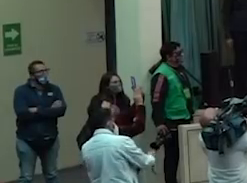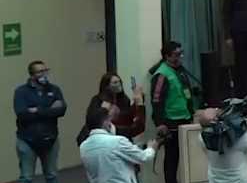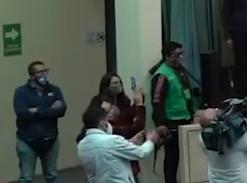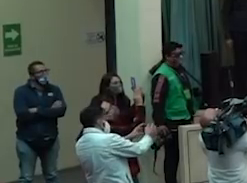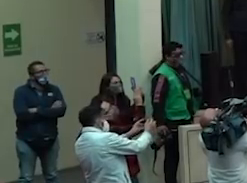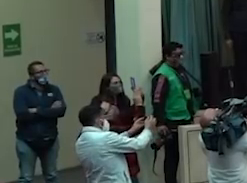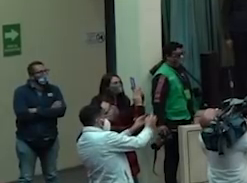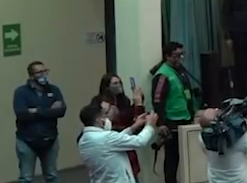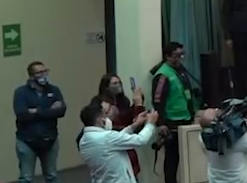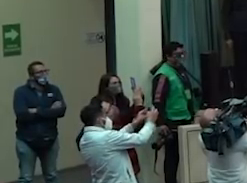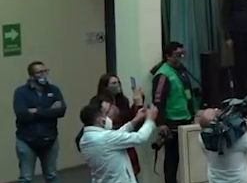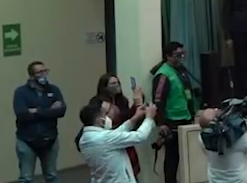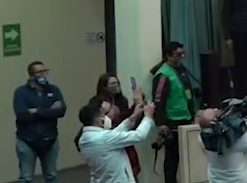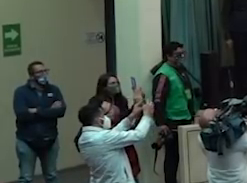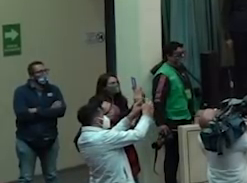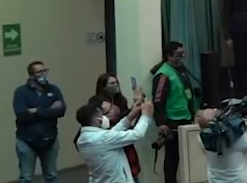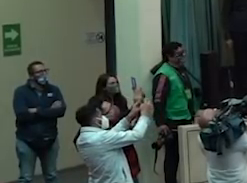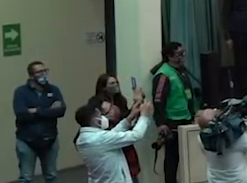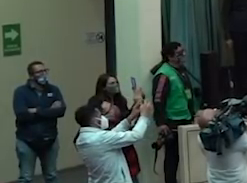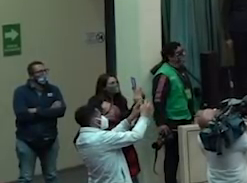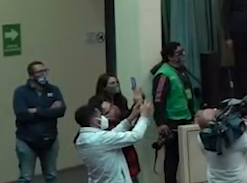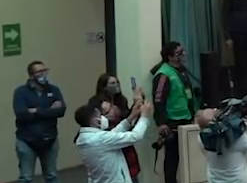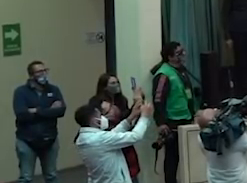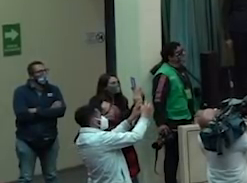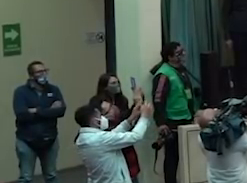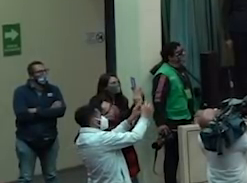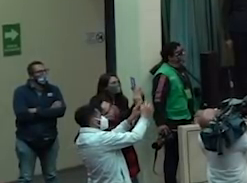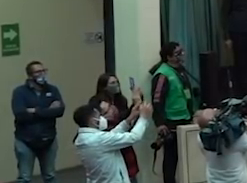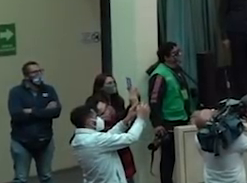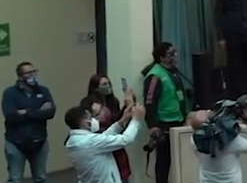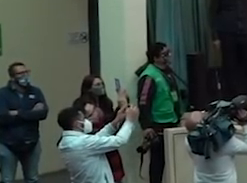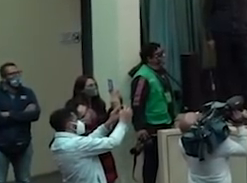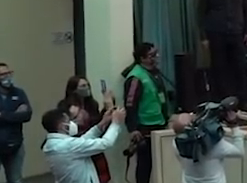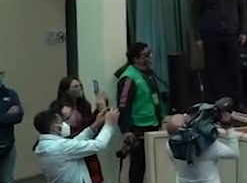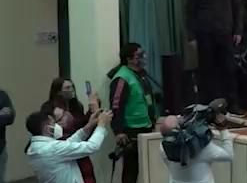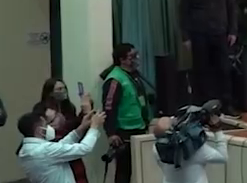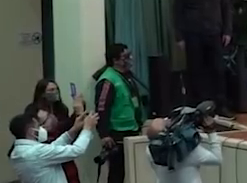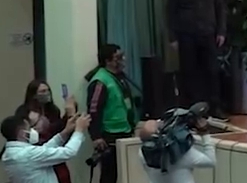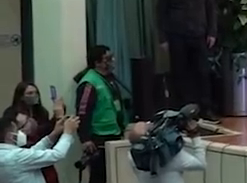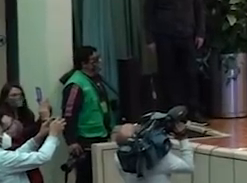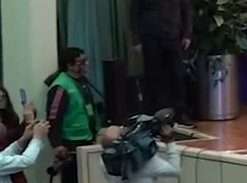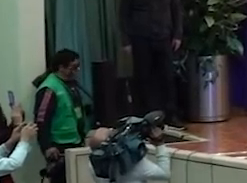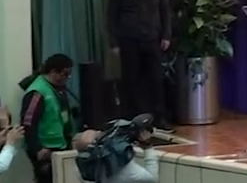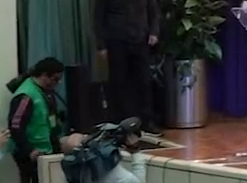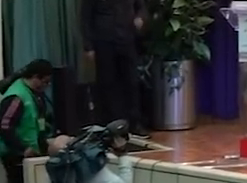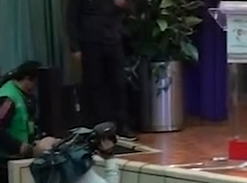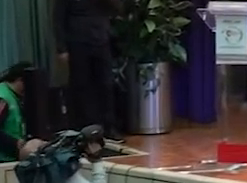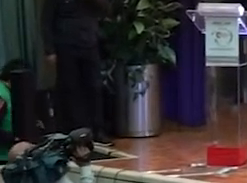comentamos, por transparencias deben subirse al portal de transparencia del gobierno de la Ciudad de México. Le hago entrega.